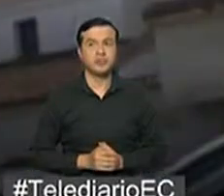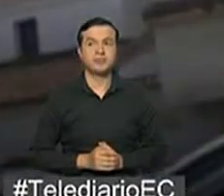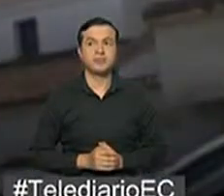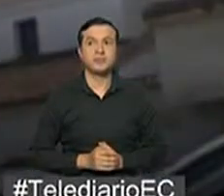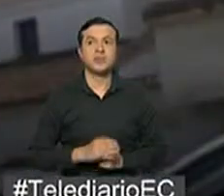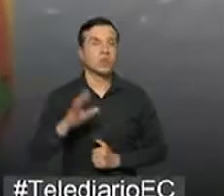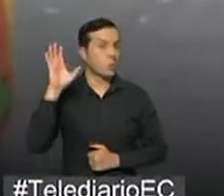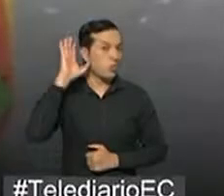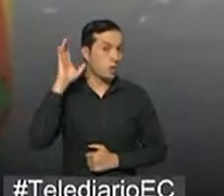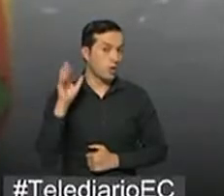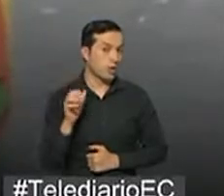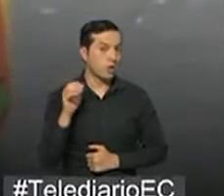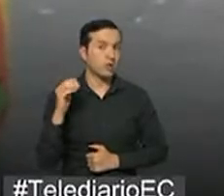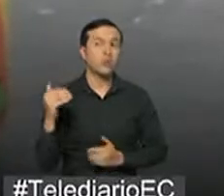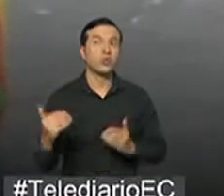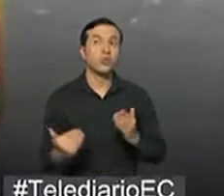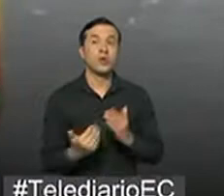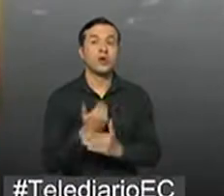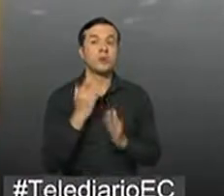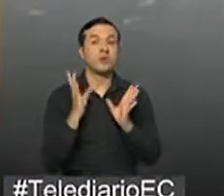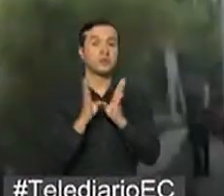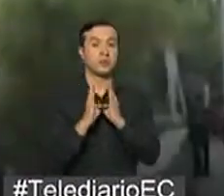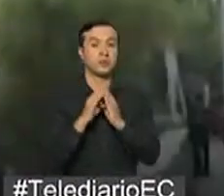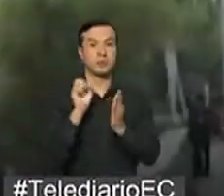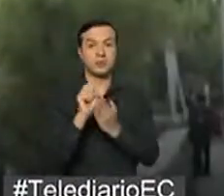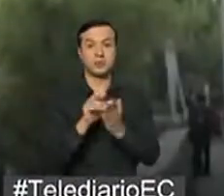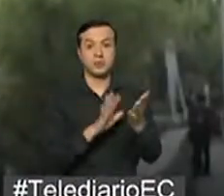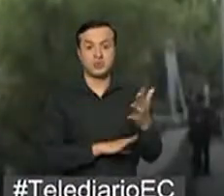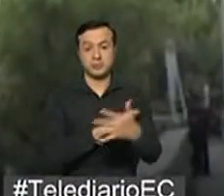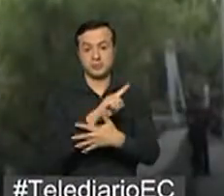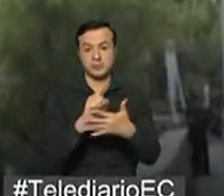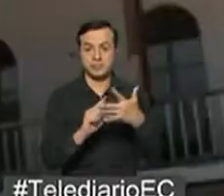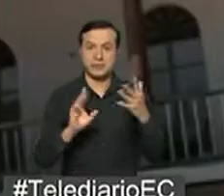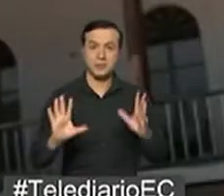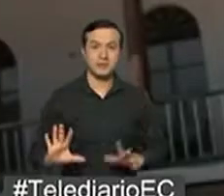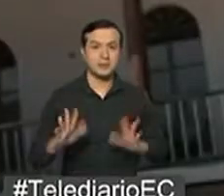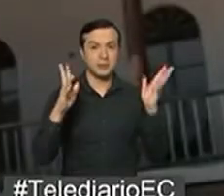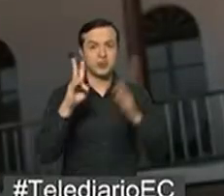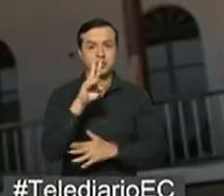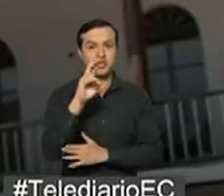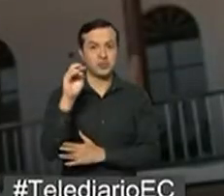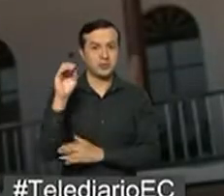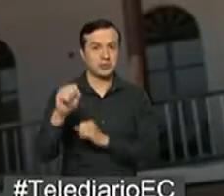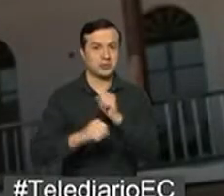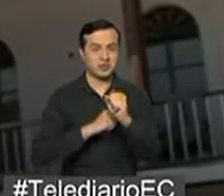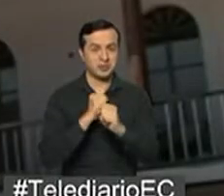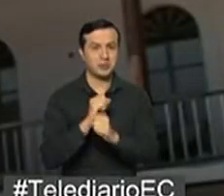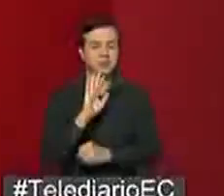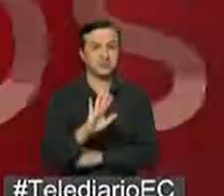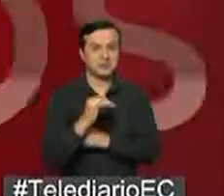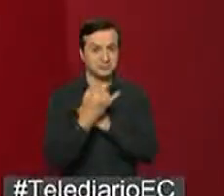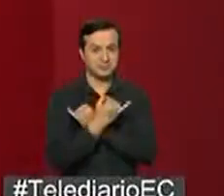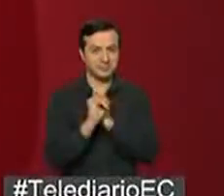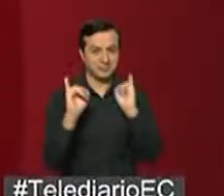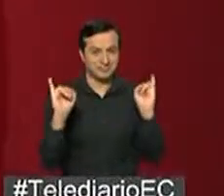arranca el 2020 con eventos y proyectos para celebrar su bicentenario de independencia